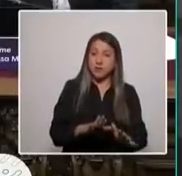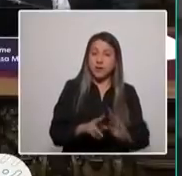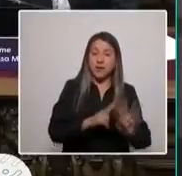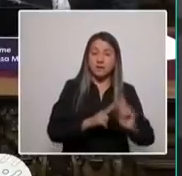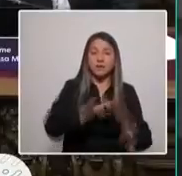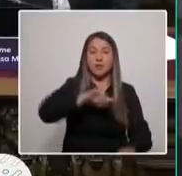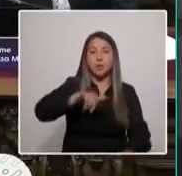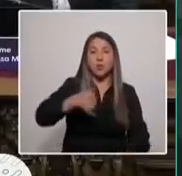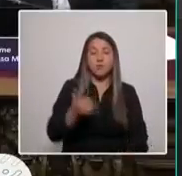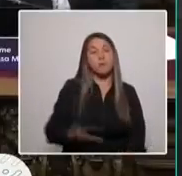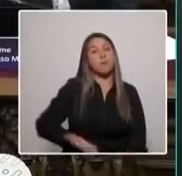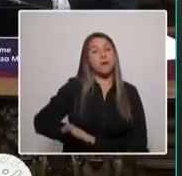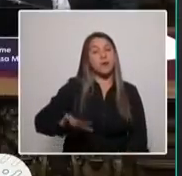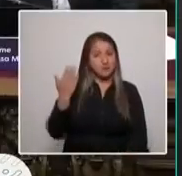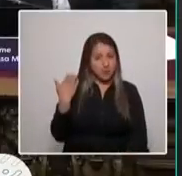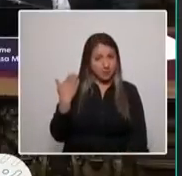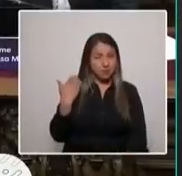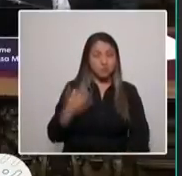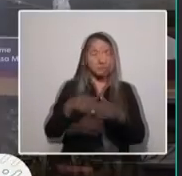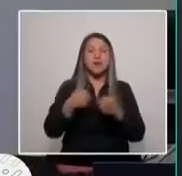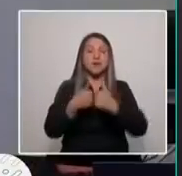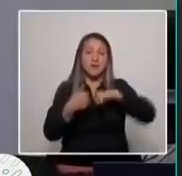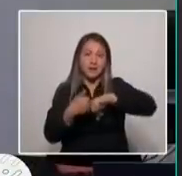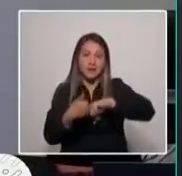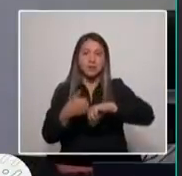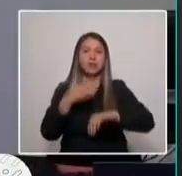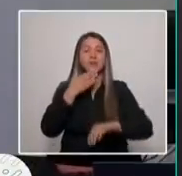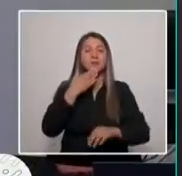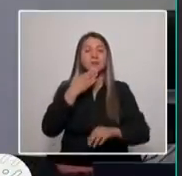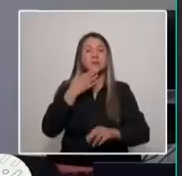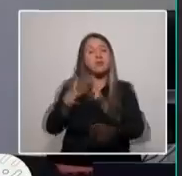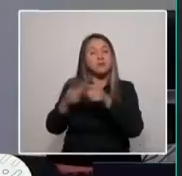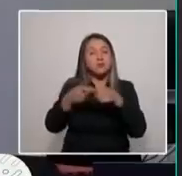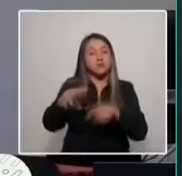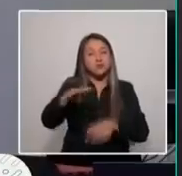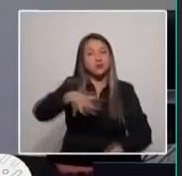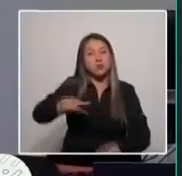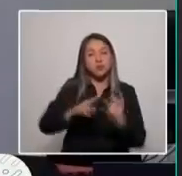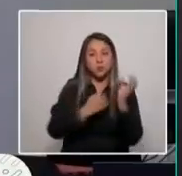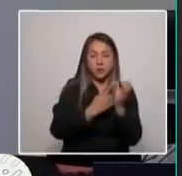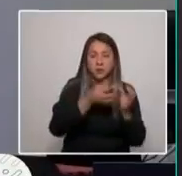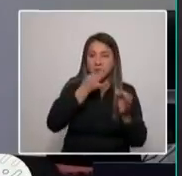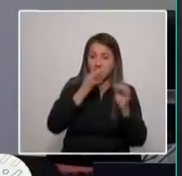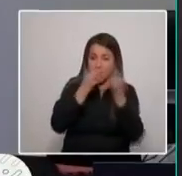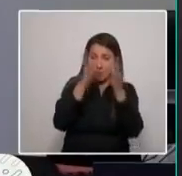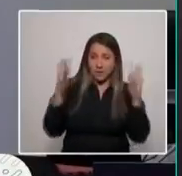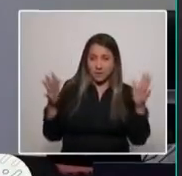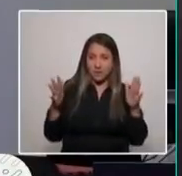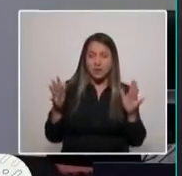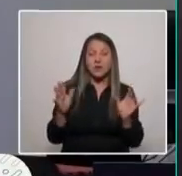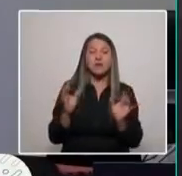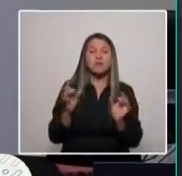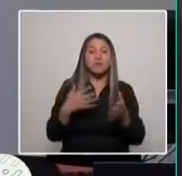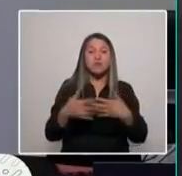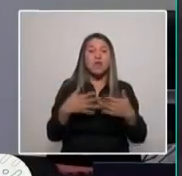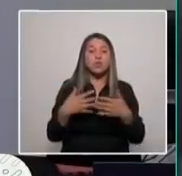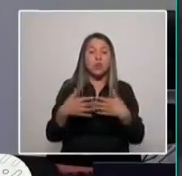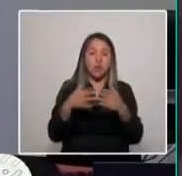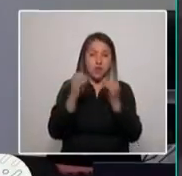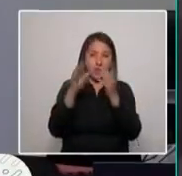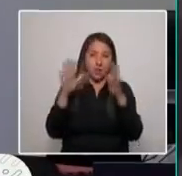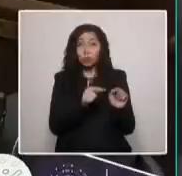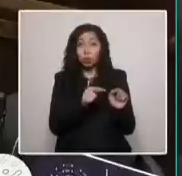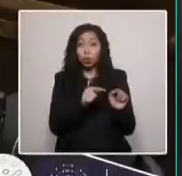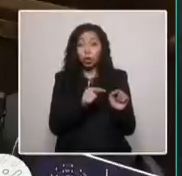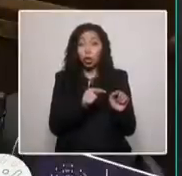forma que va a impregnar también la nueva Constitución. Ahora, yo creo que eso tiene que ver con la manera en que la Convención va encontrando